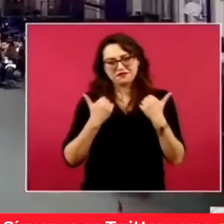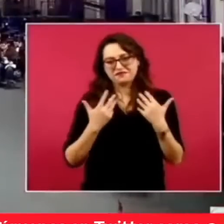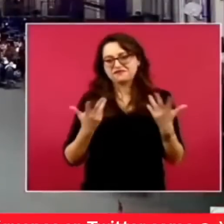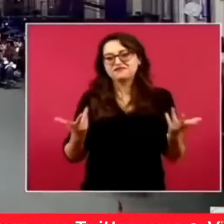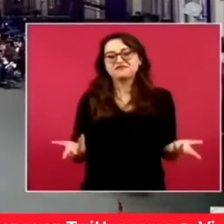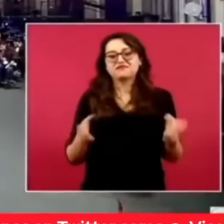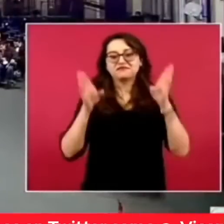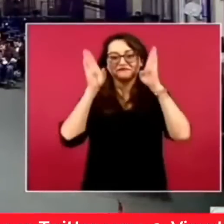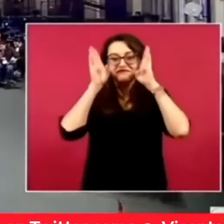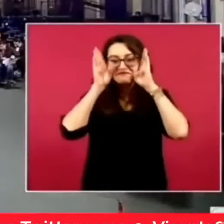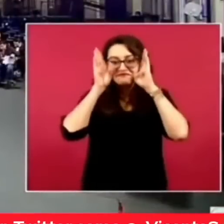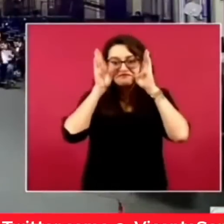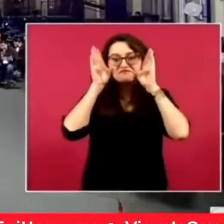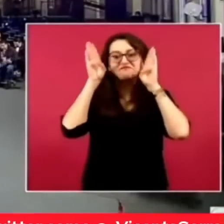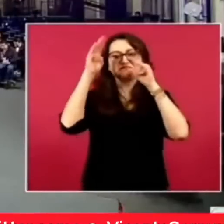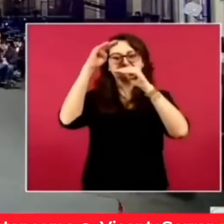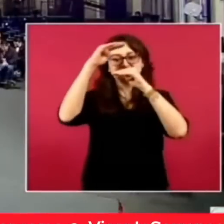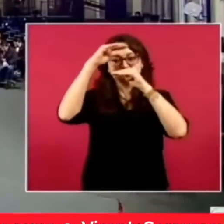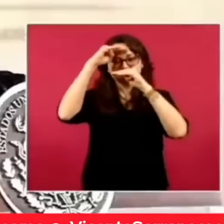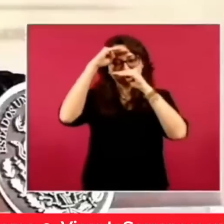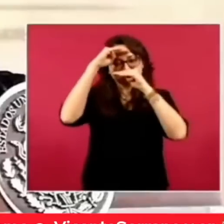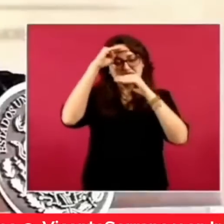conservadores rancios